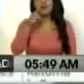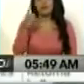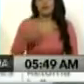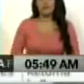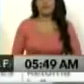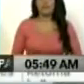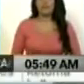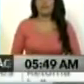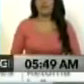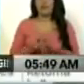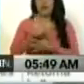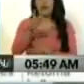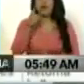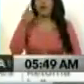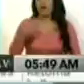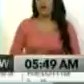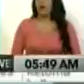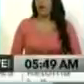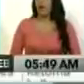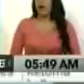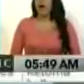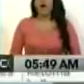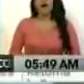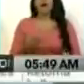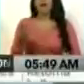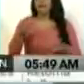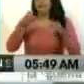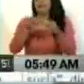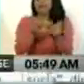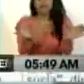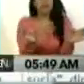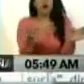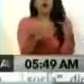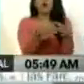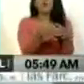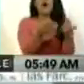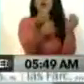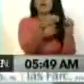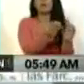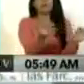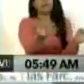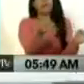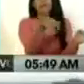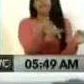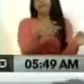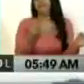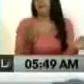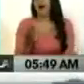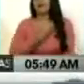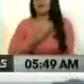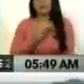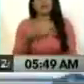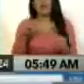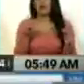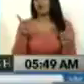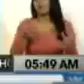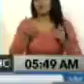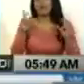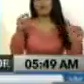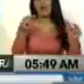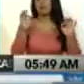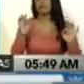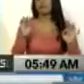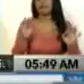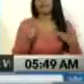que verán en su pantalla dice: división de la MUD afecta el diálogo. Esas son palabras textuales del presidente de la República,